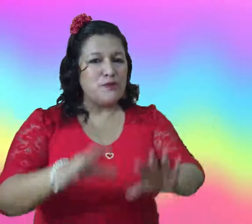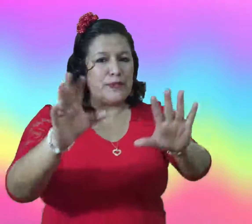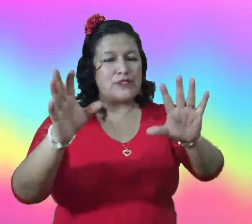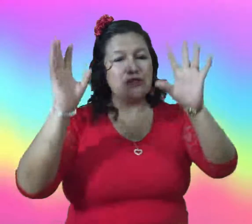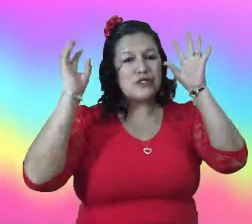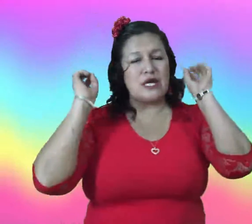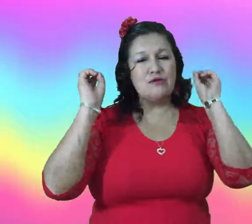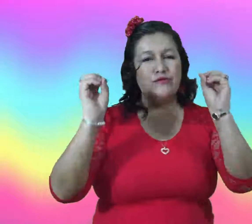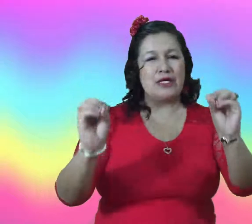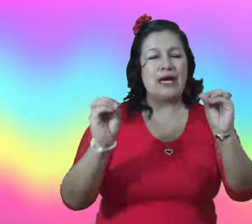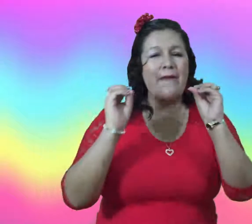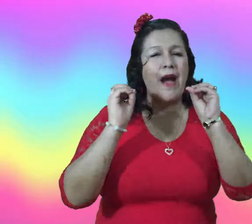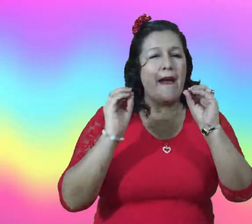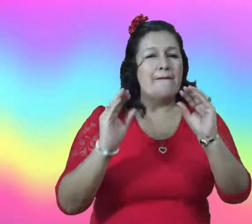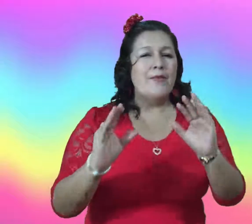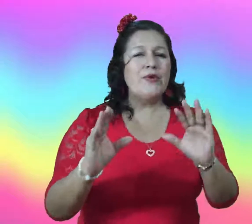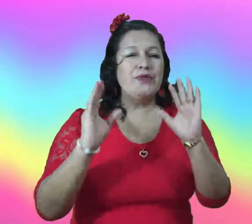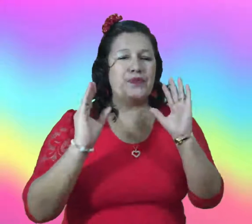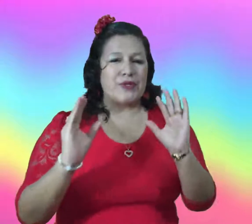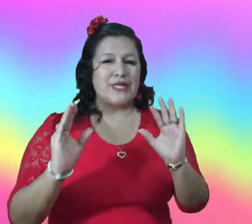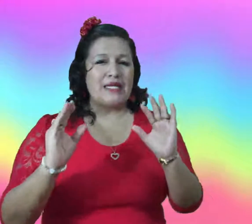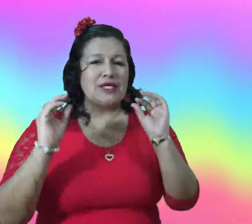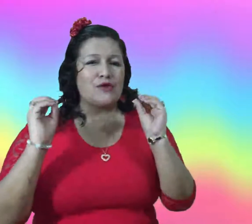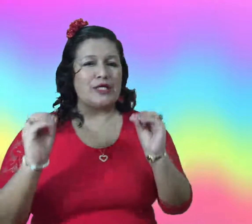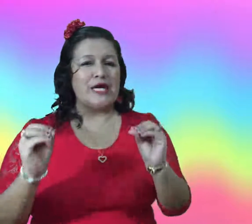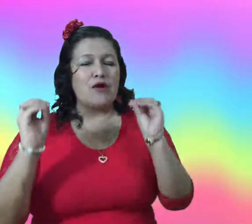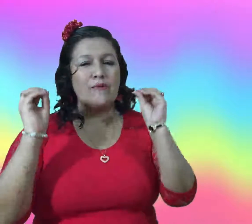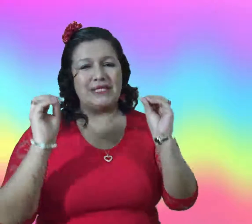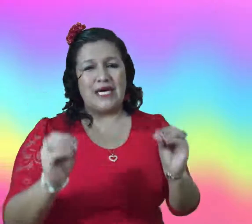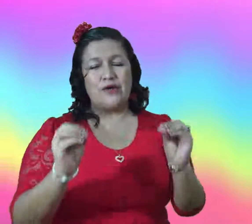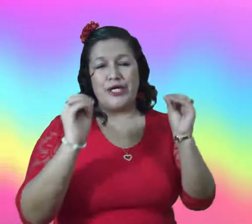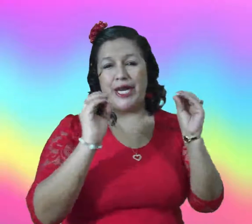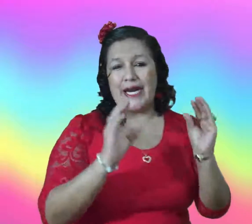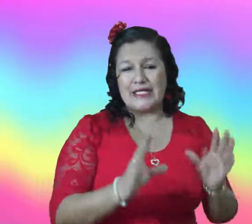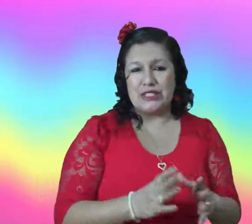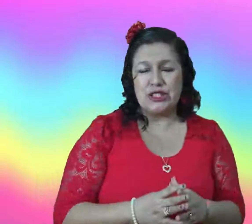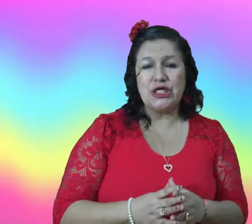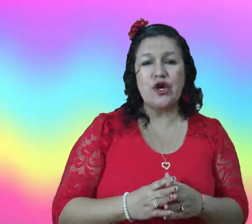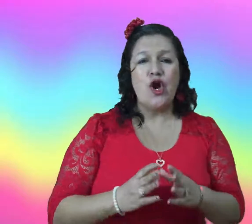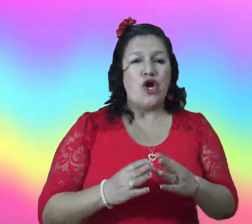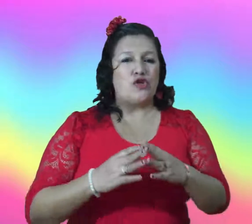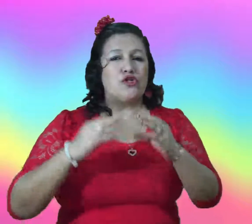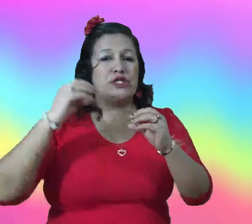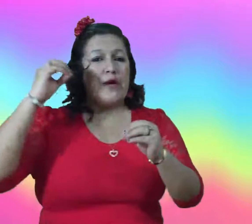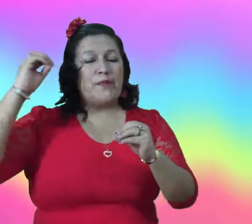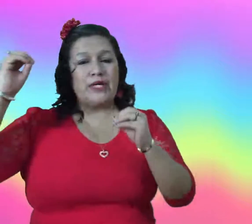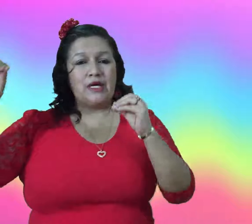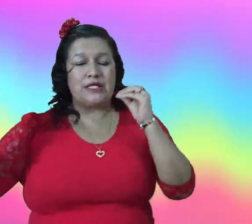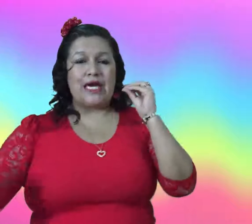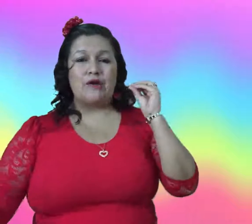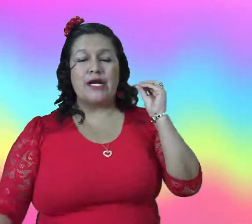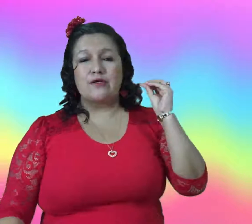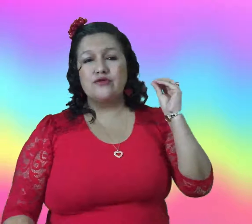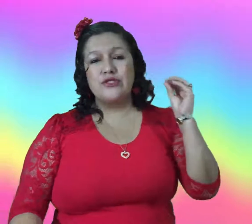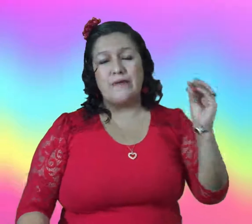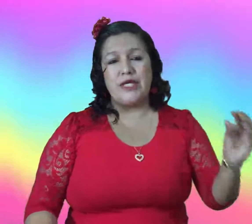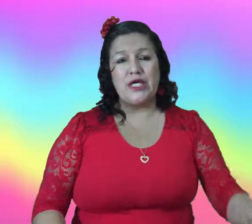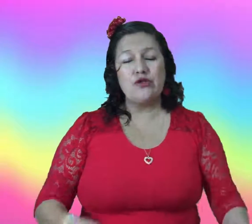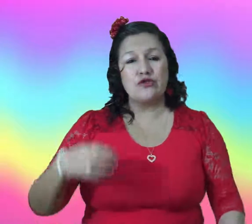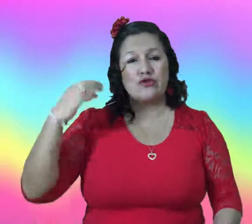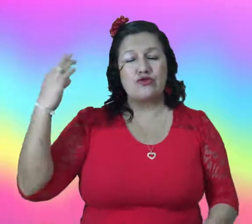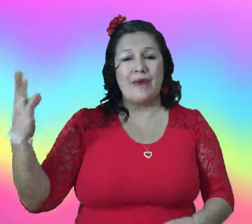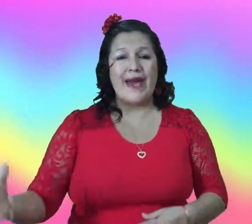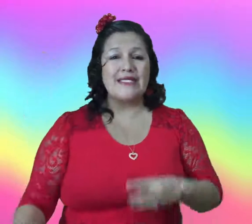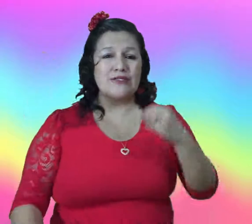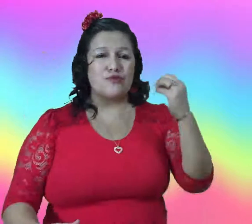Ustedes mis niños preciosos están en una etapa muy importante donde ya comenzaron a leer jardincito. Donde ya pueden dialogar con sus